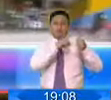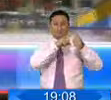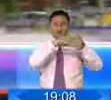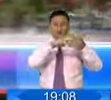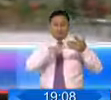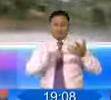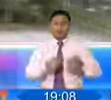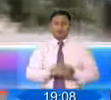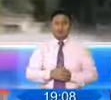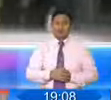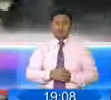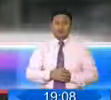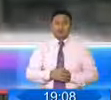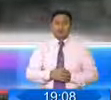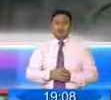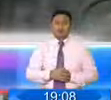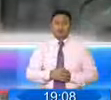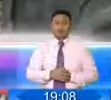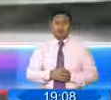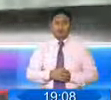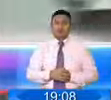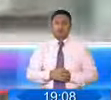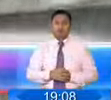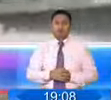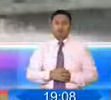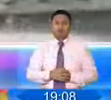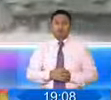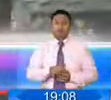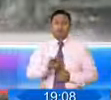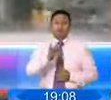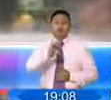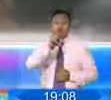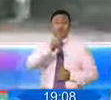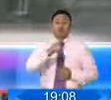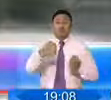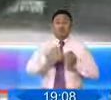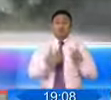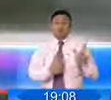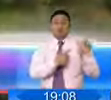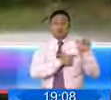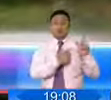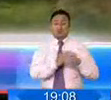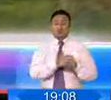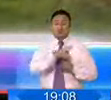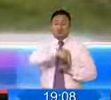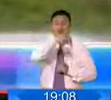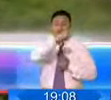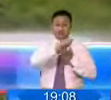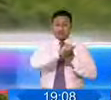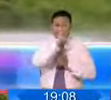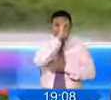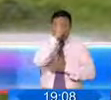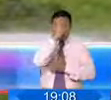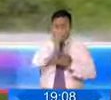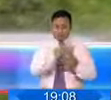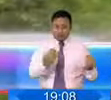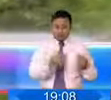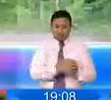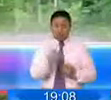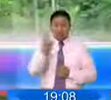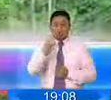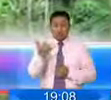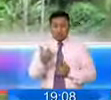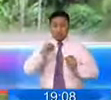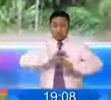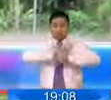Guayán, Luis Pérez, Juan Sánchez y Henry Toapanta, los 8 miembros de la patrulla que se extravió en el límite fronterizo y que fue localizada este viernes en la